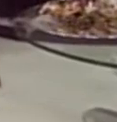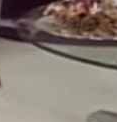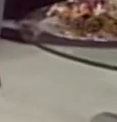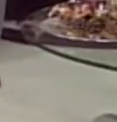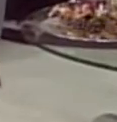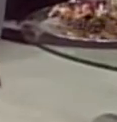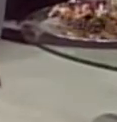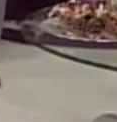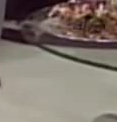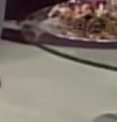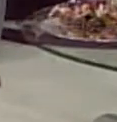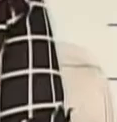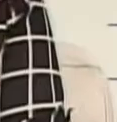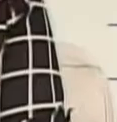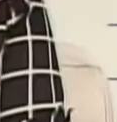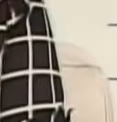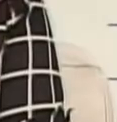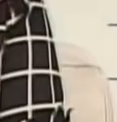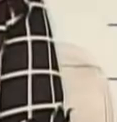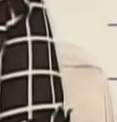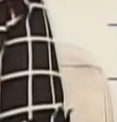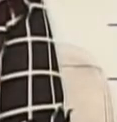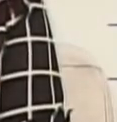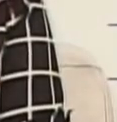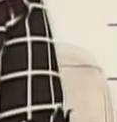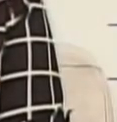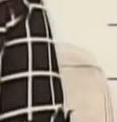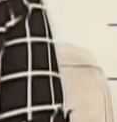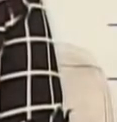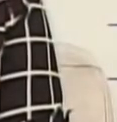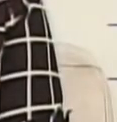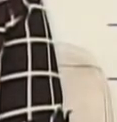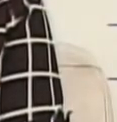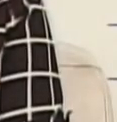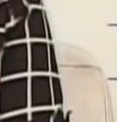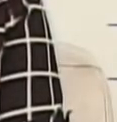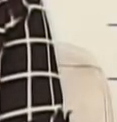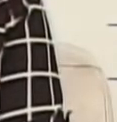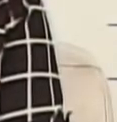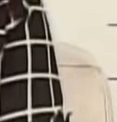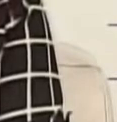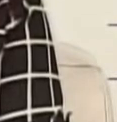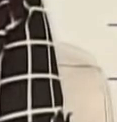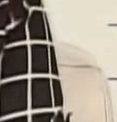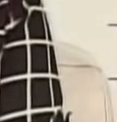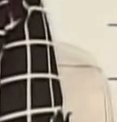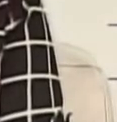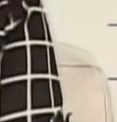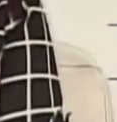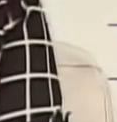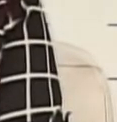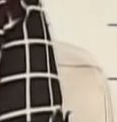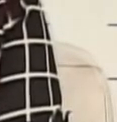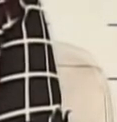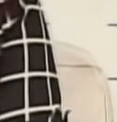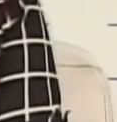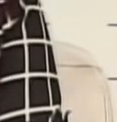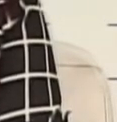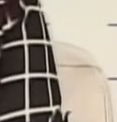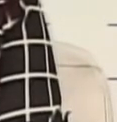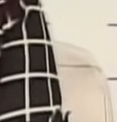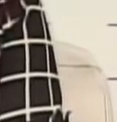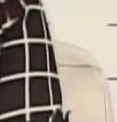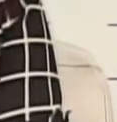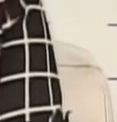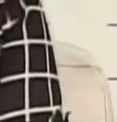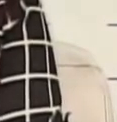anteriormente, necesitábamos aliados. Y el buscar un aliado que permita esa colaboración es bastante complicado.